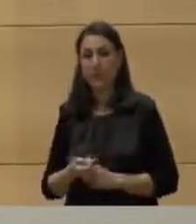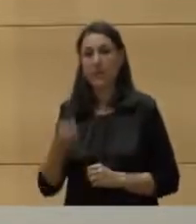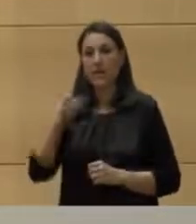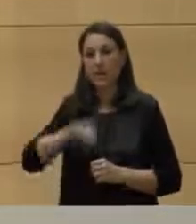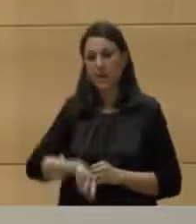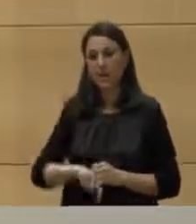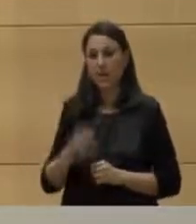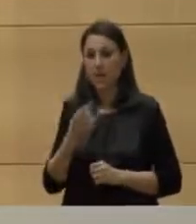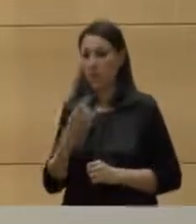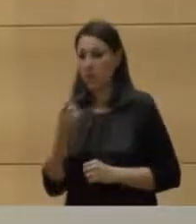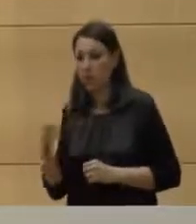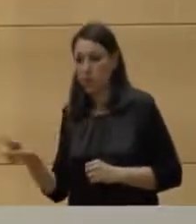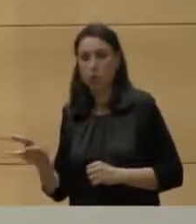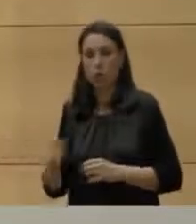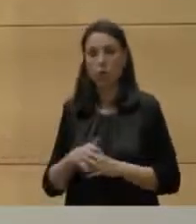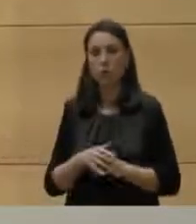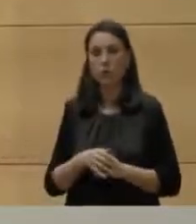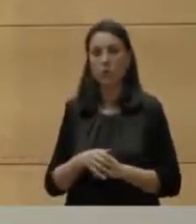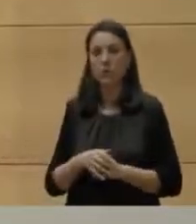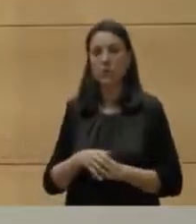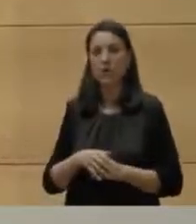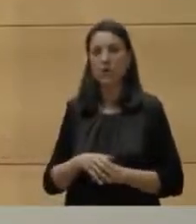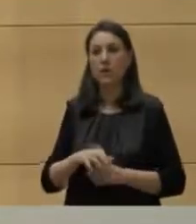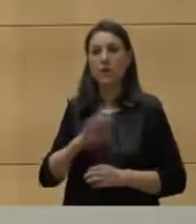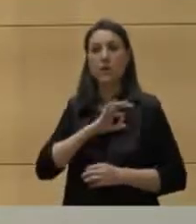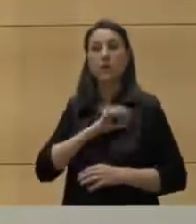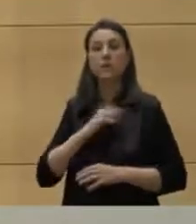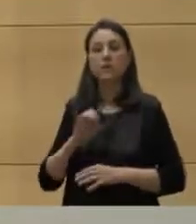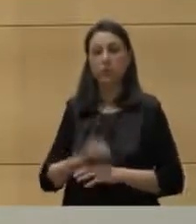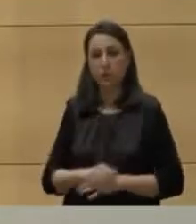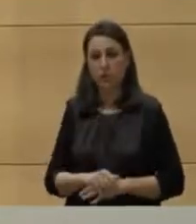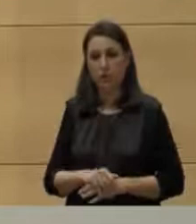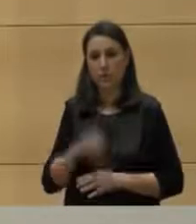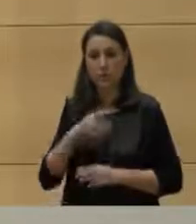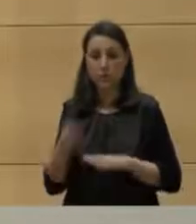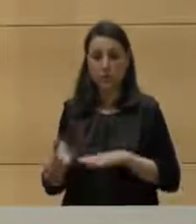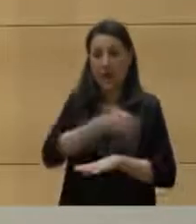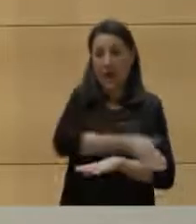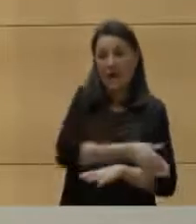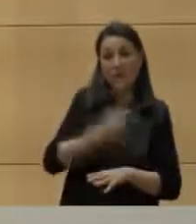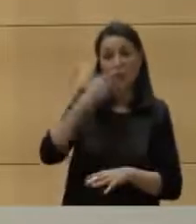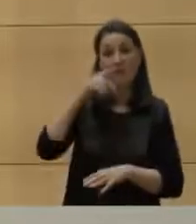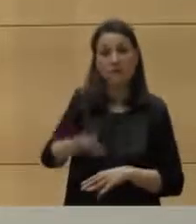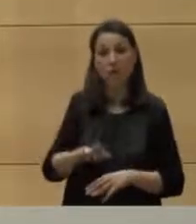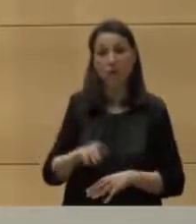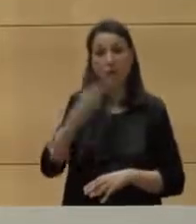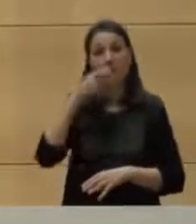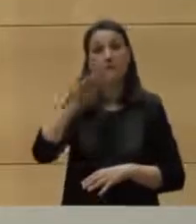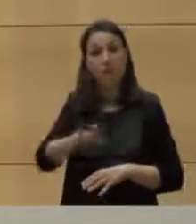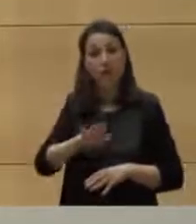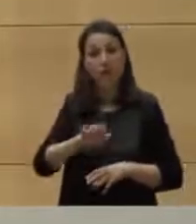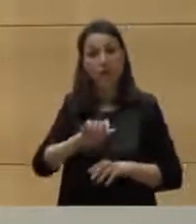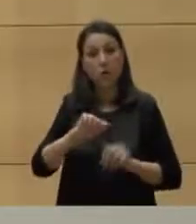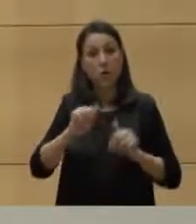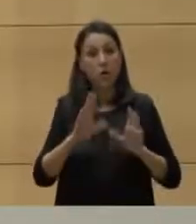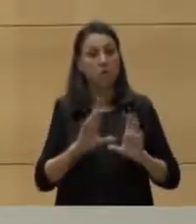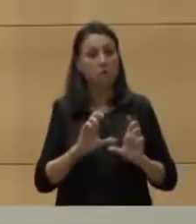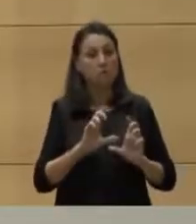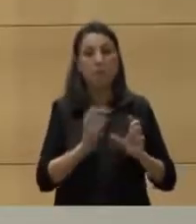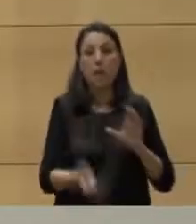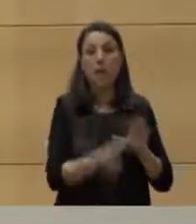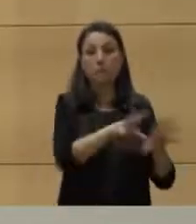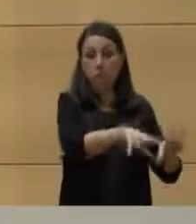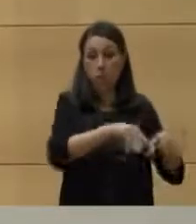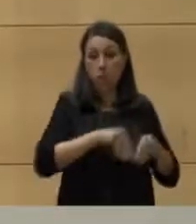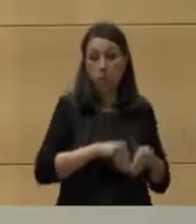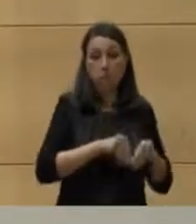los toros, el señorito. Esa España era anterior a Franco. Franco la cogió, la moldeó y creó su movimiento nacional. Por